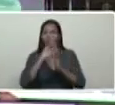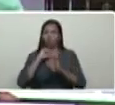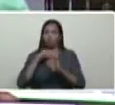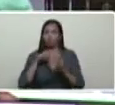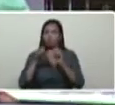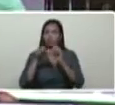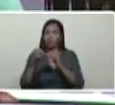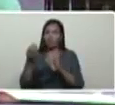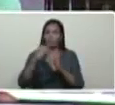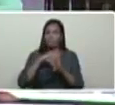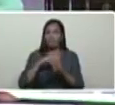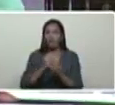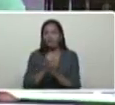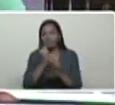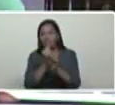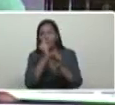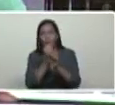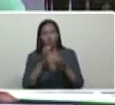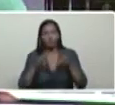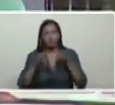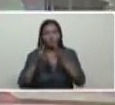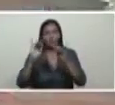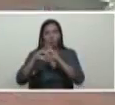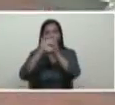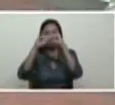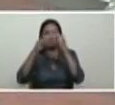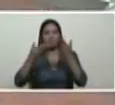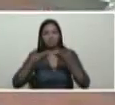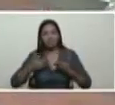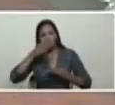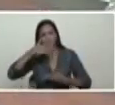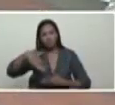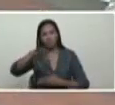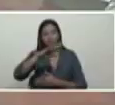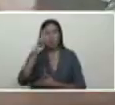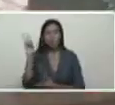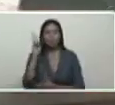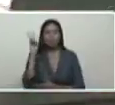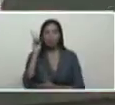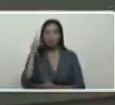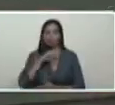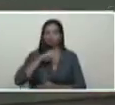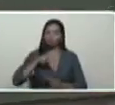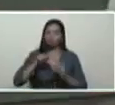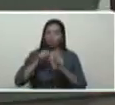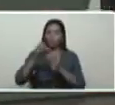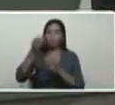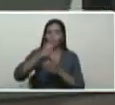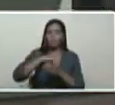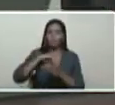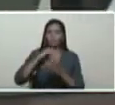nuestro rumbo de trabajo por la felicidad del pueblo. Así vamos a continuar.